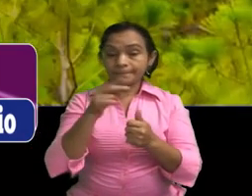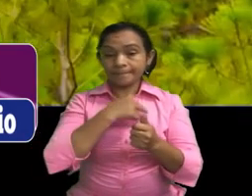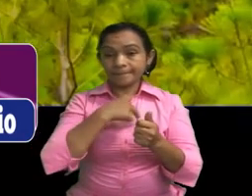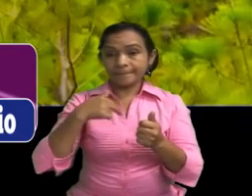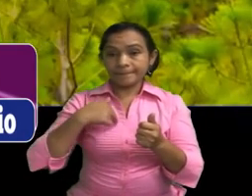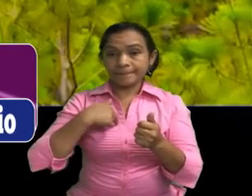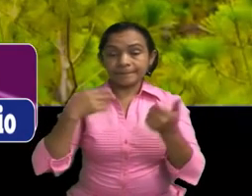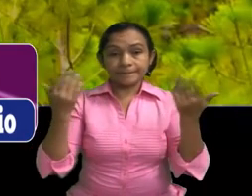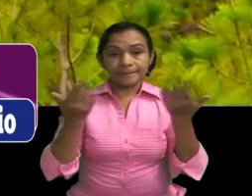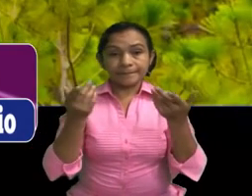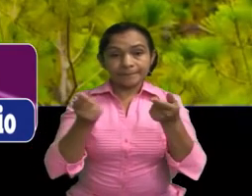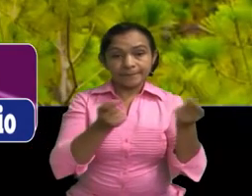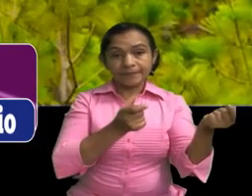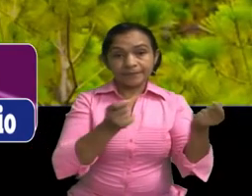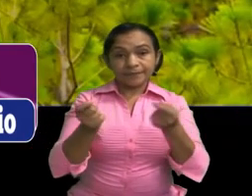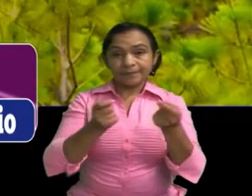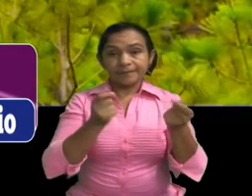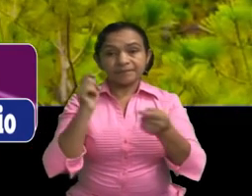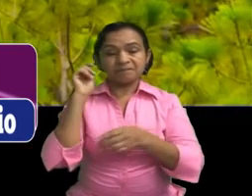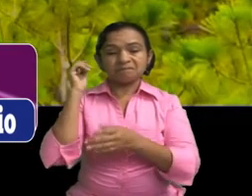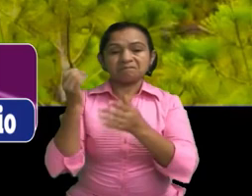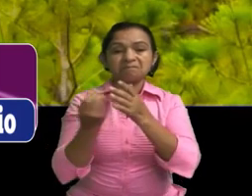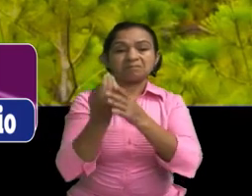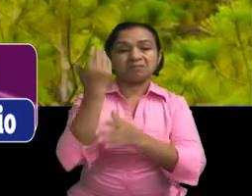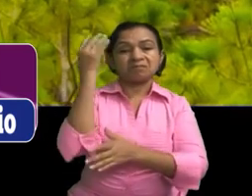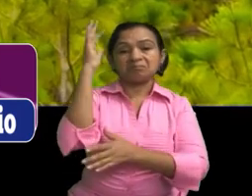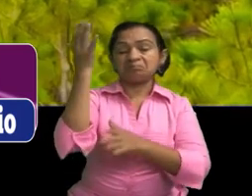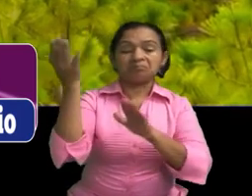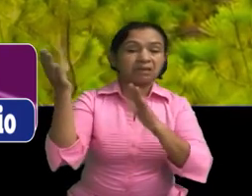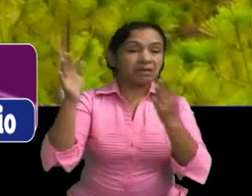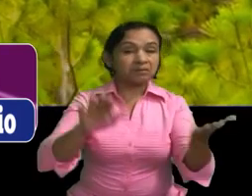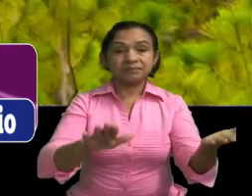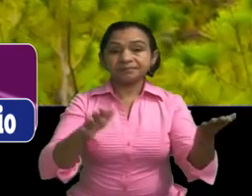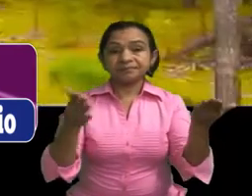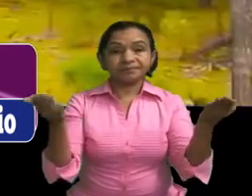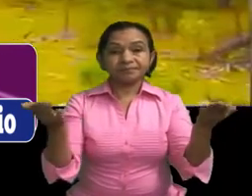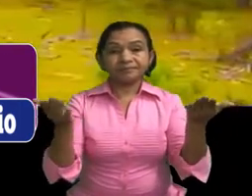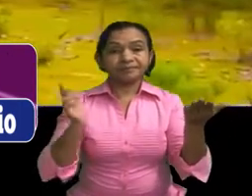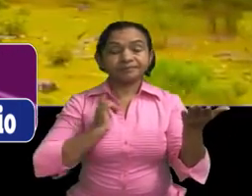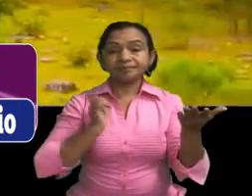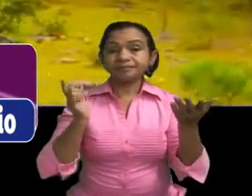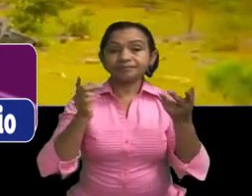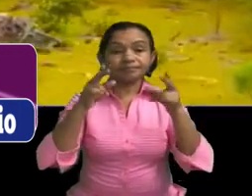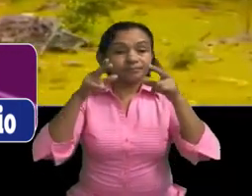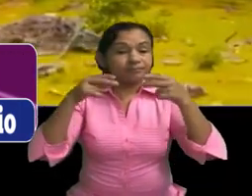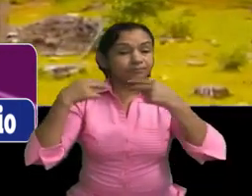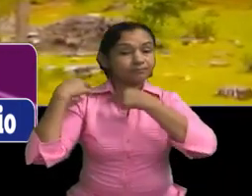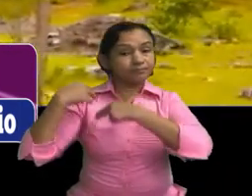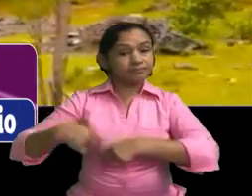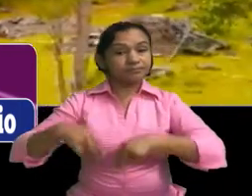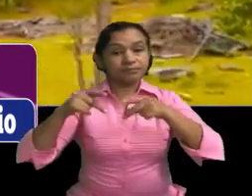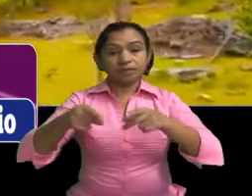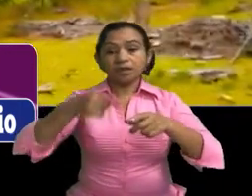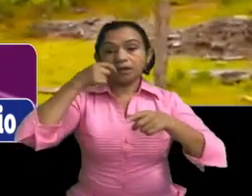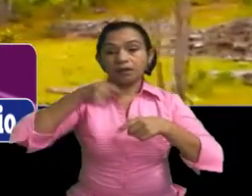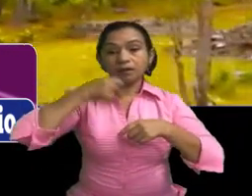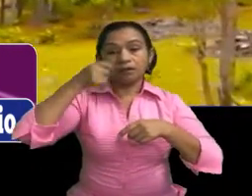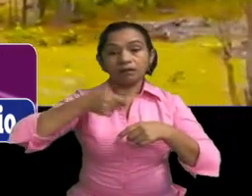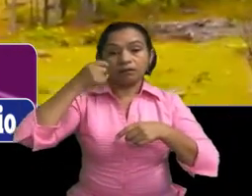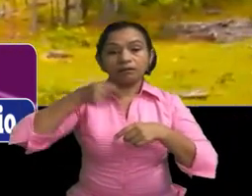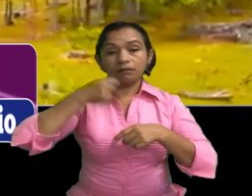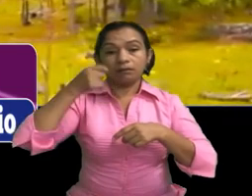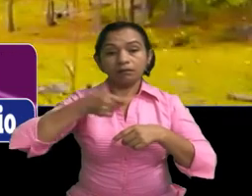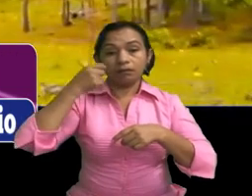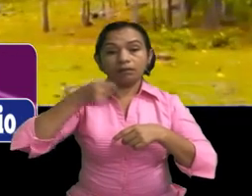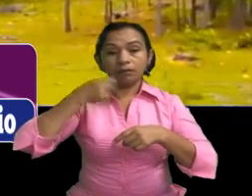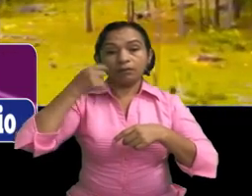le aplicas manejo, el árbol igual se muere, porque es como que tengas un ser humano ahí y le das de comer y comer y comer y comer y comer. El